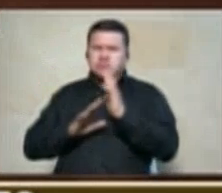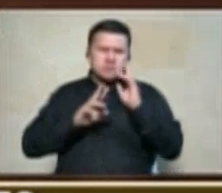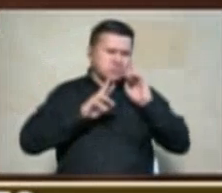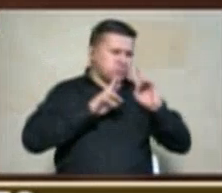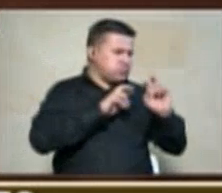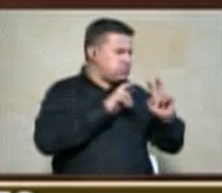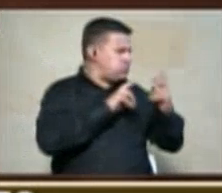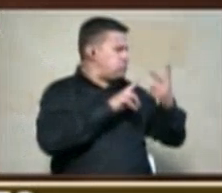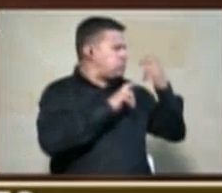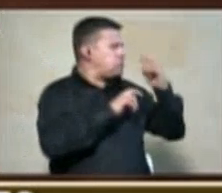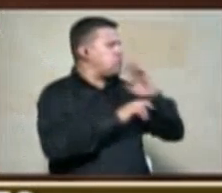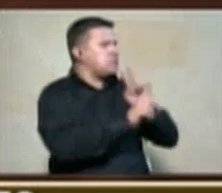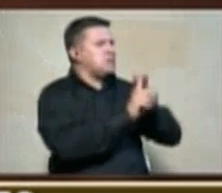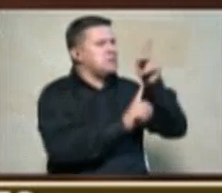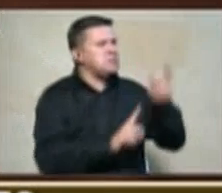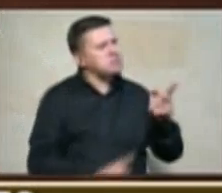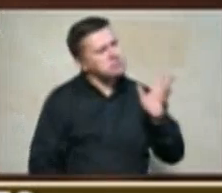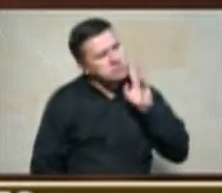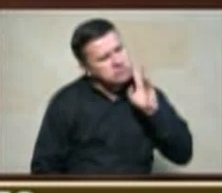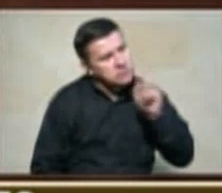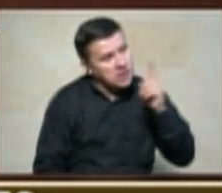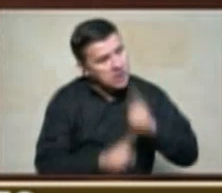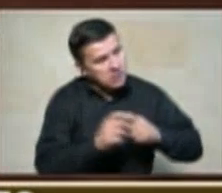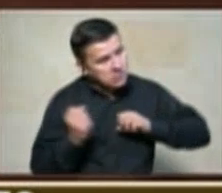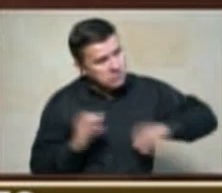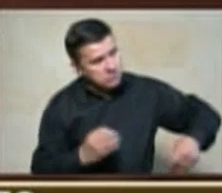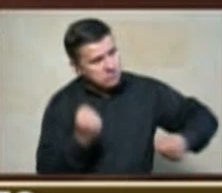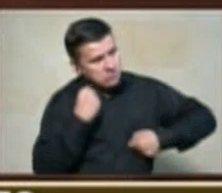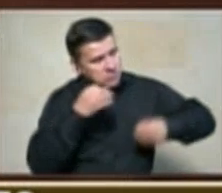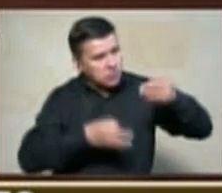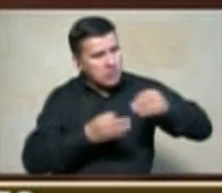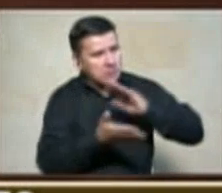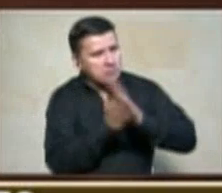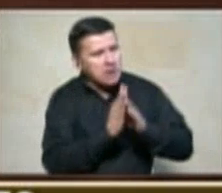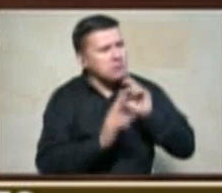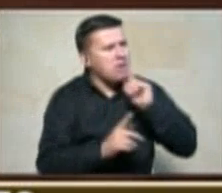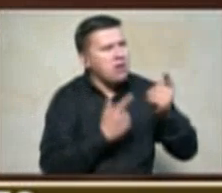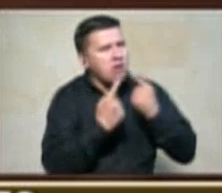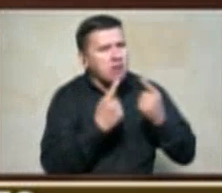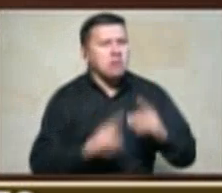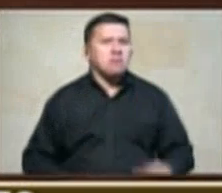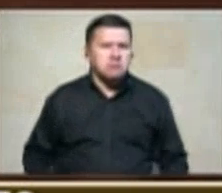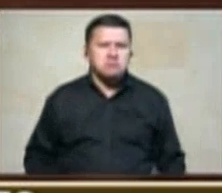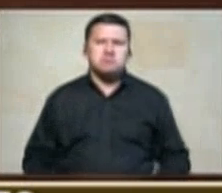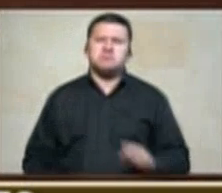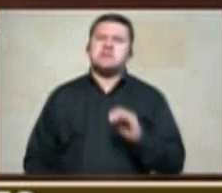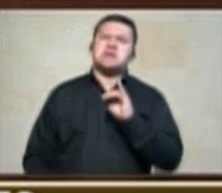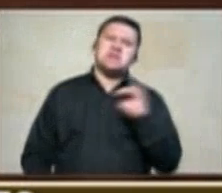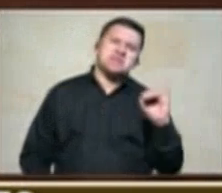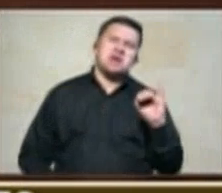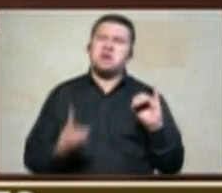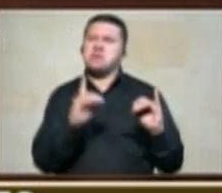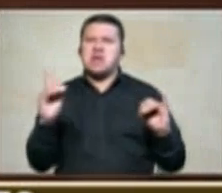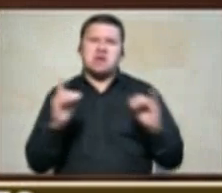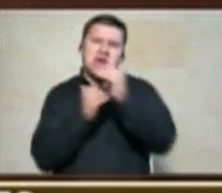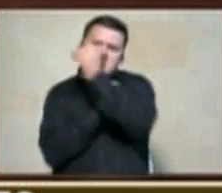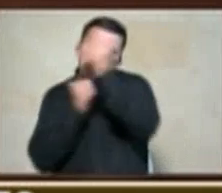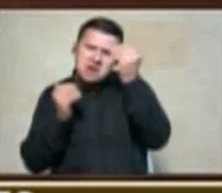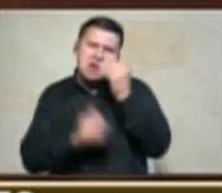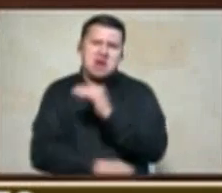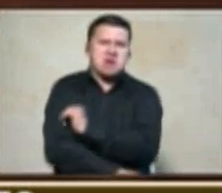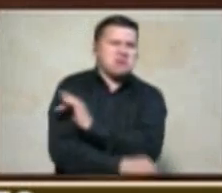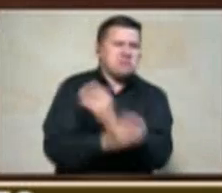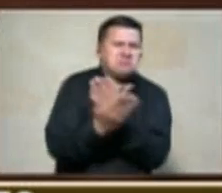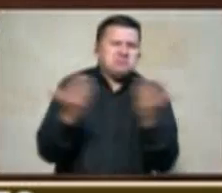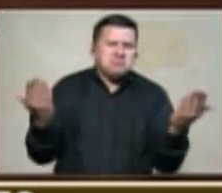Miramos lo que han dicho los victimarios si se desmovilizaron en procesos de justicia y paz, sean de izquierda o de derecha.